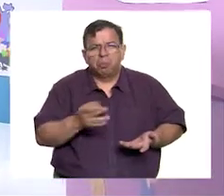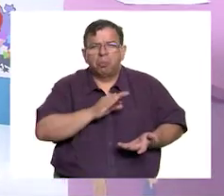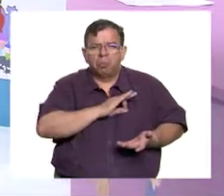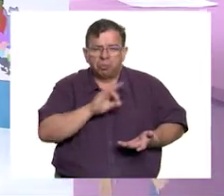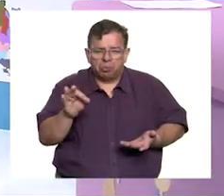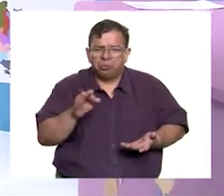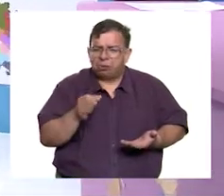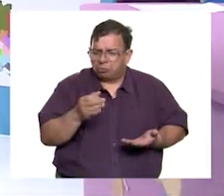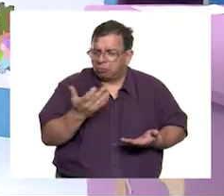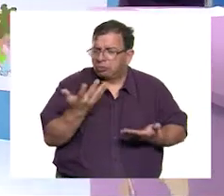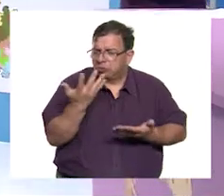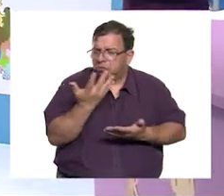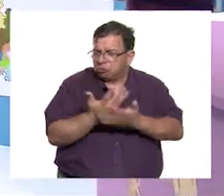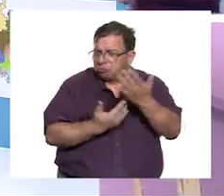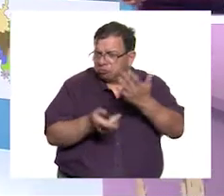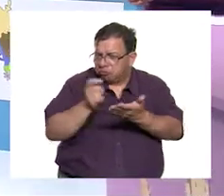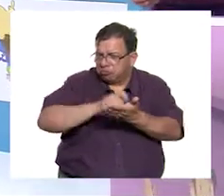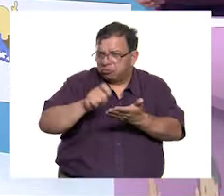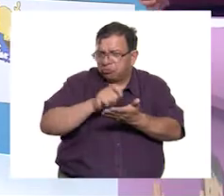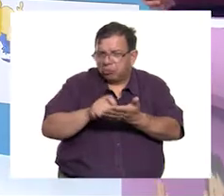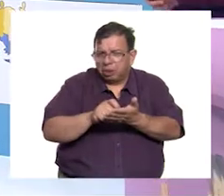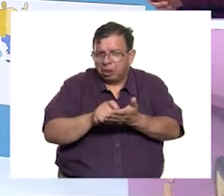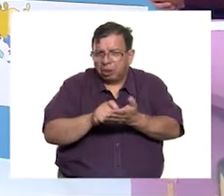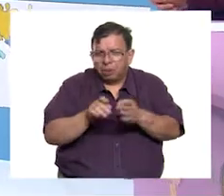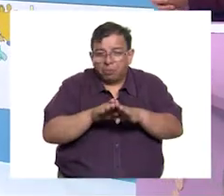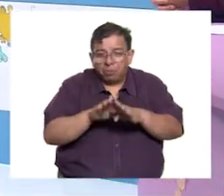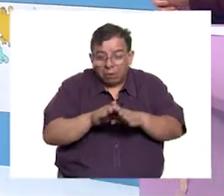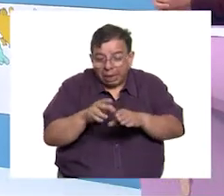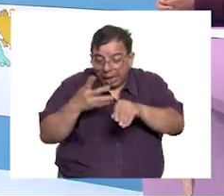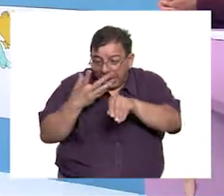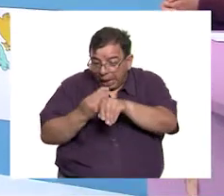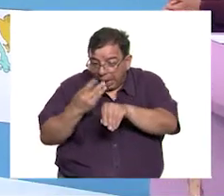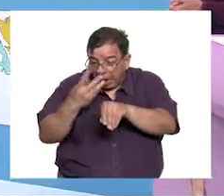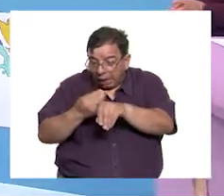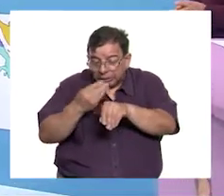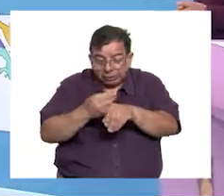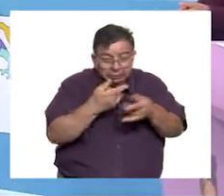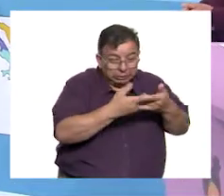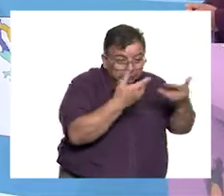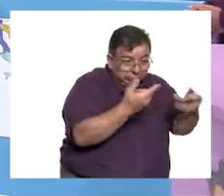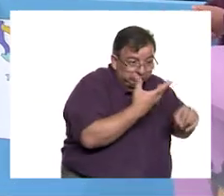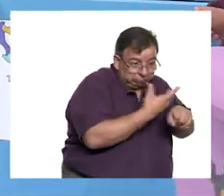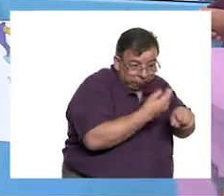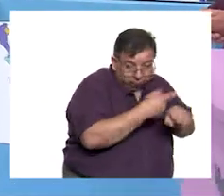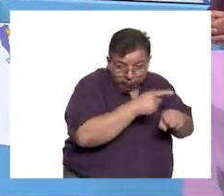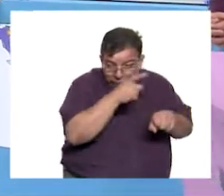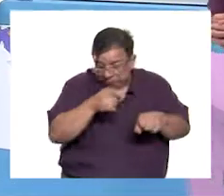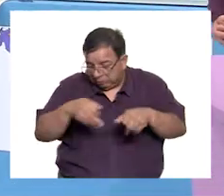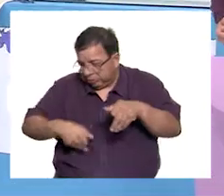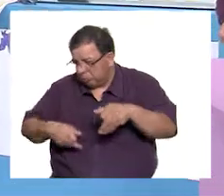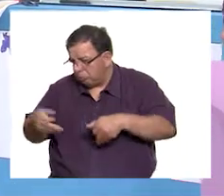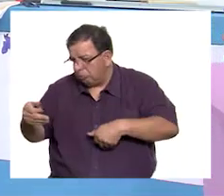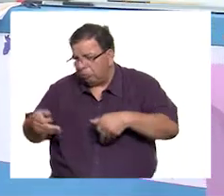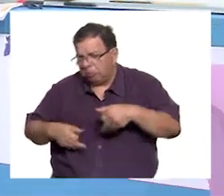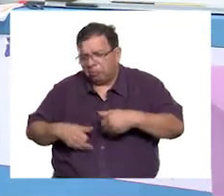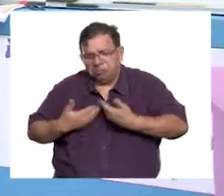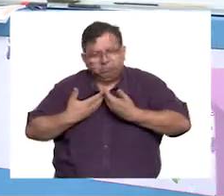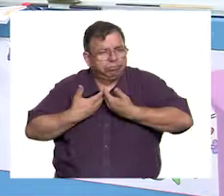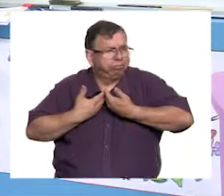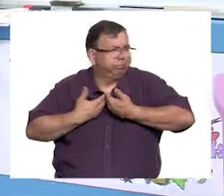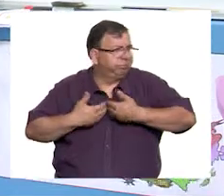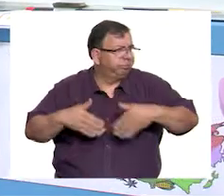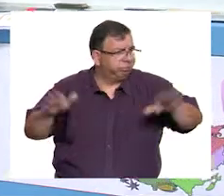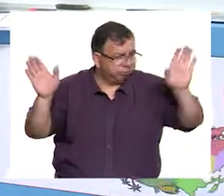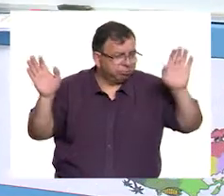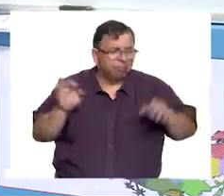llevar adelante especialmente porque los límites de la adaptación de una narración a obra de teatro son amplios y,